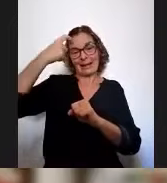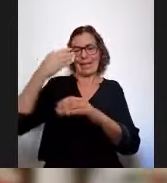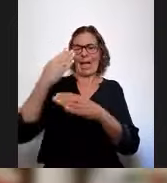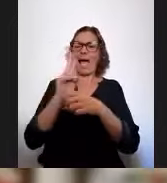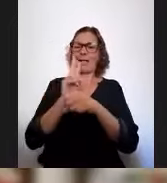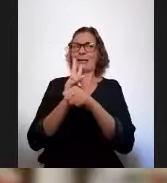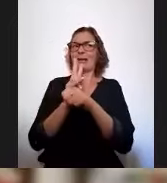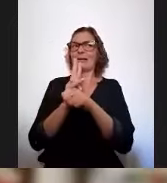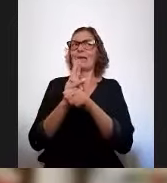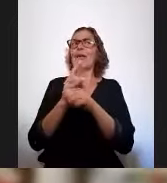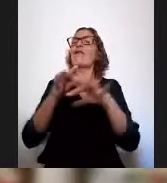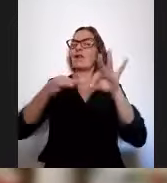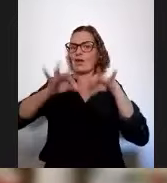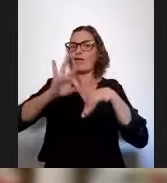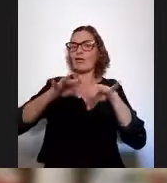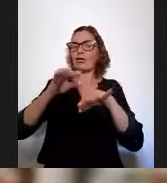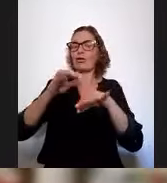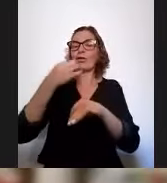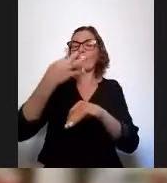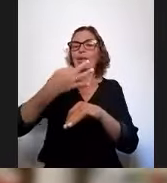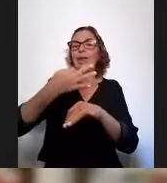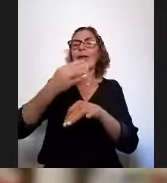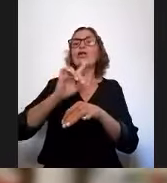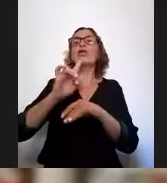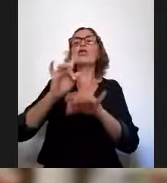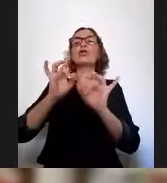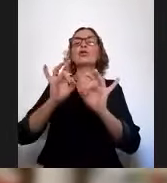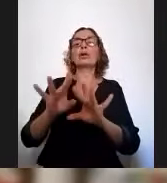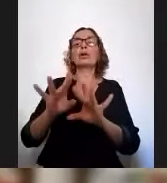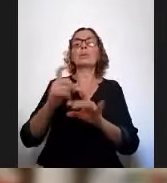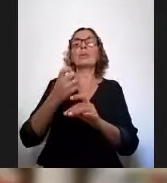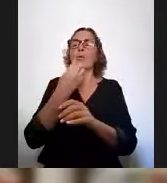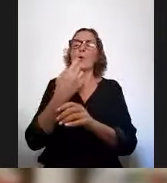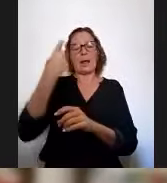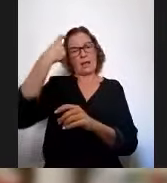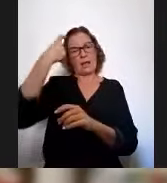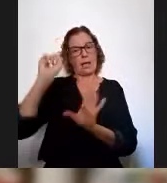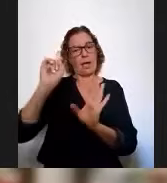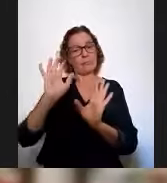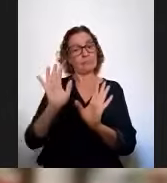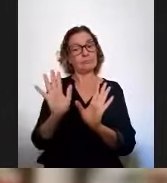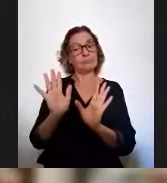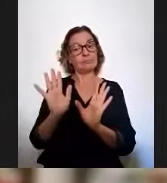un negocio, ¿sí? Y no es solamente una buena idea.